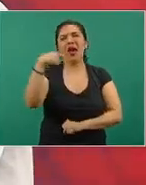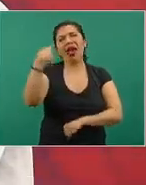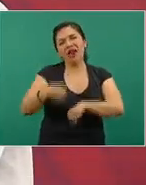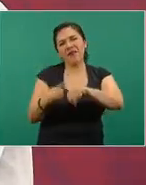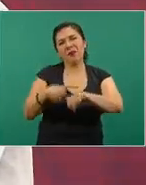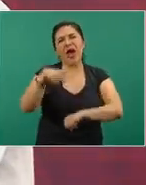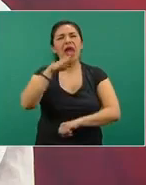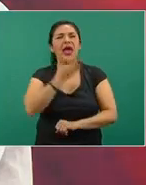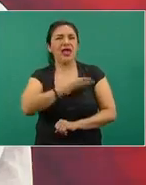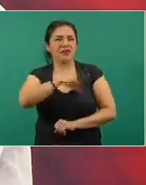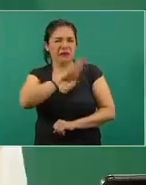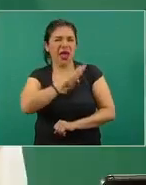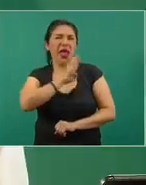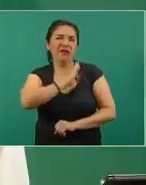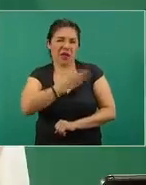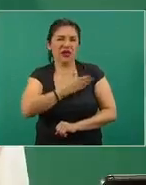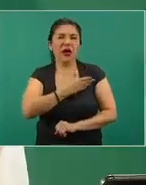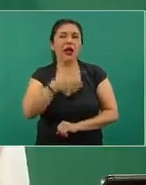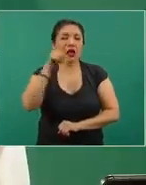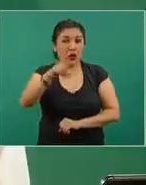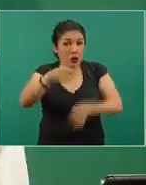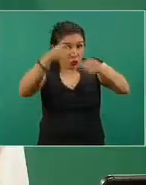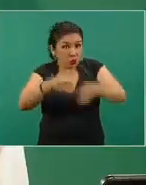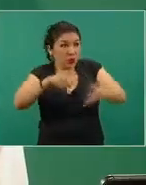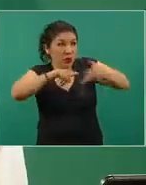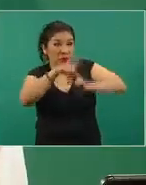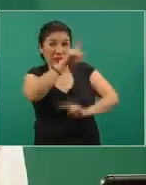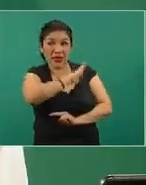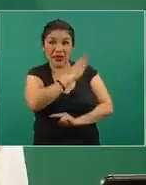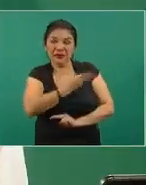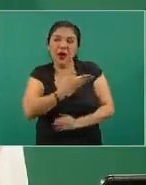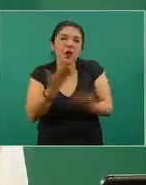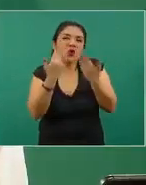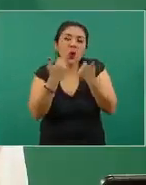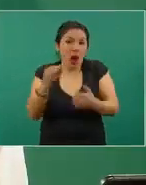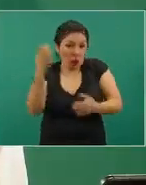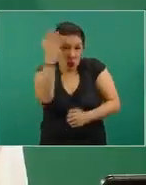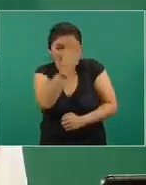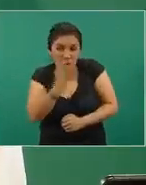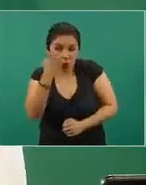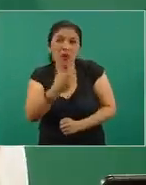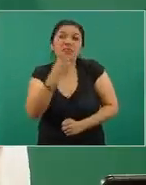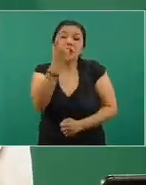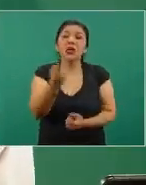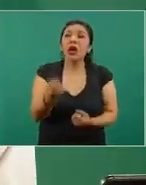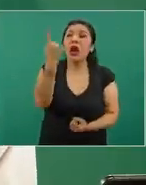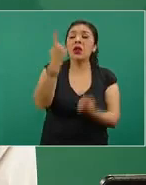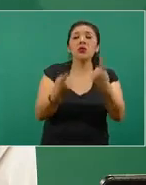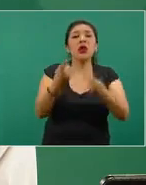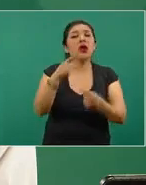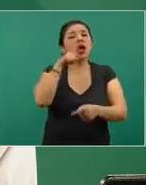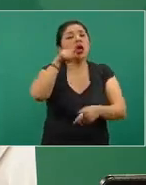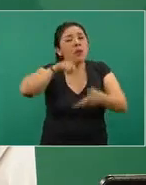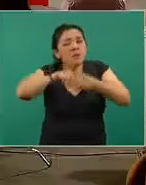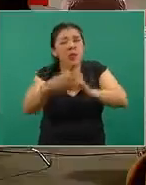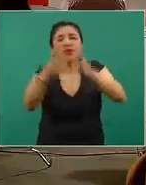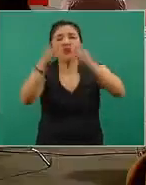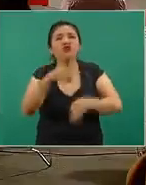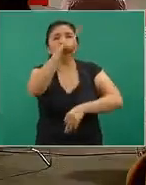española, porque no hay prueba alguna de que haya iniciado en España, algunos científicos dicen que inició en Wisconsin, en Estados